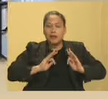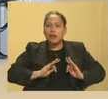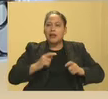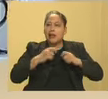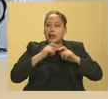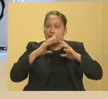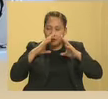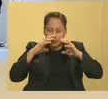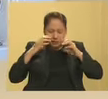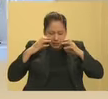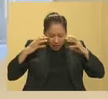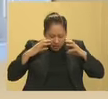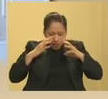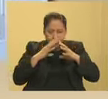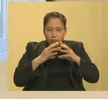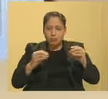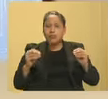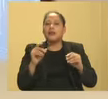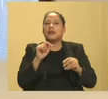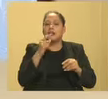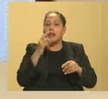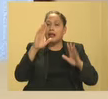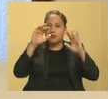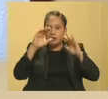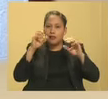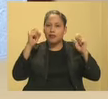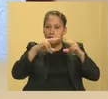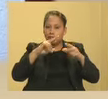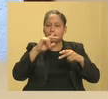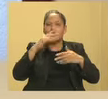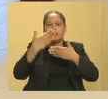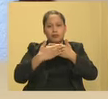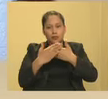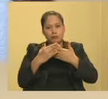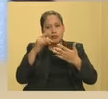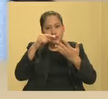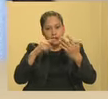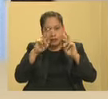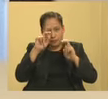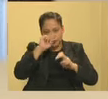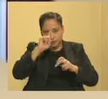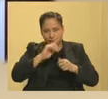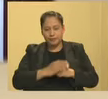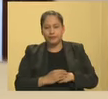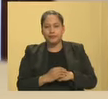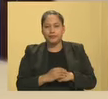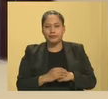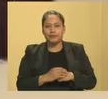estrés de todos los días. Me despido de ustedes y nos vemos en el siguiente tip casero.